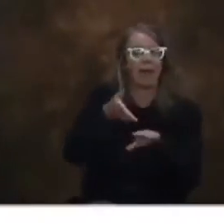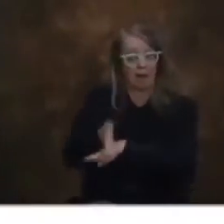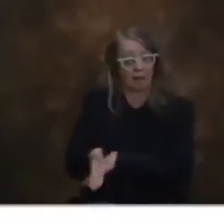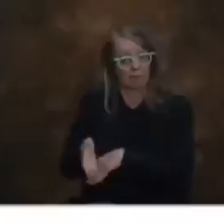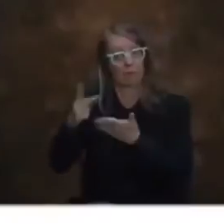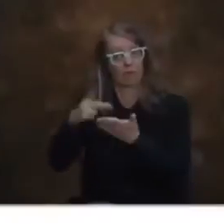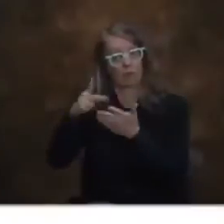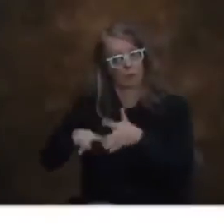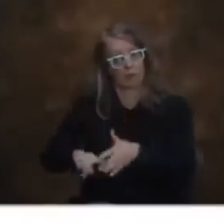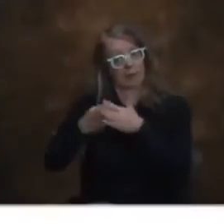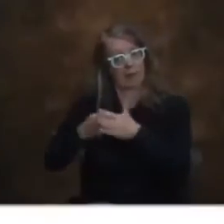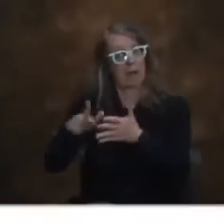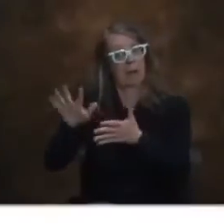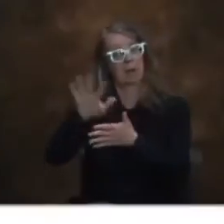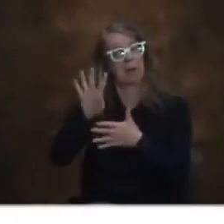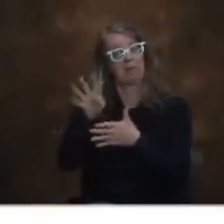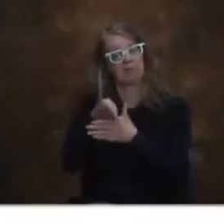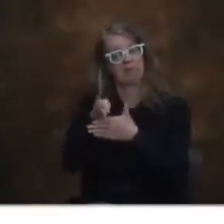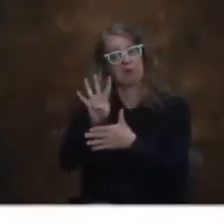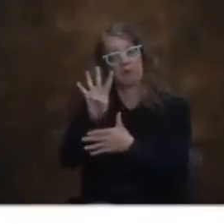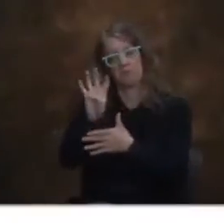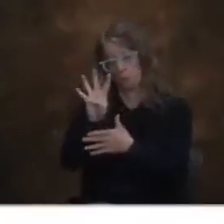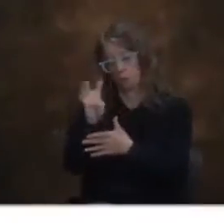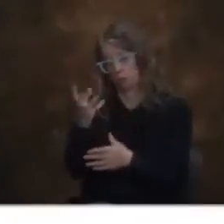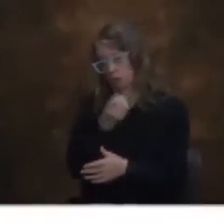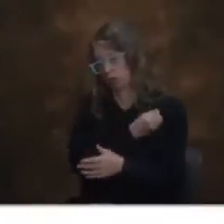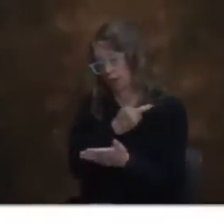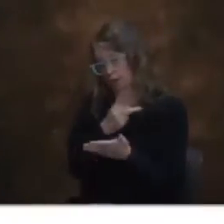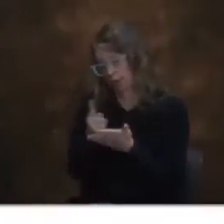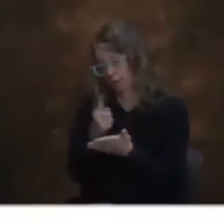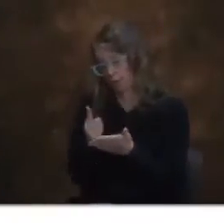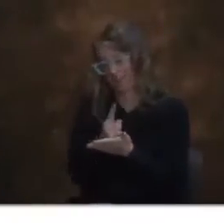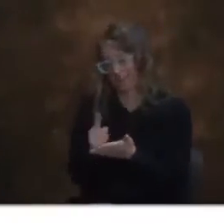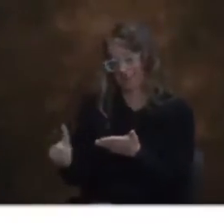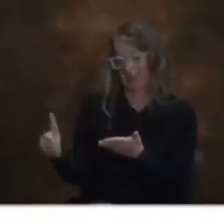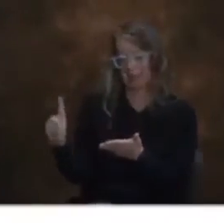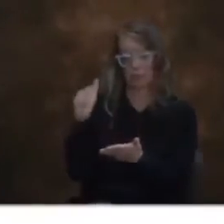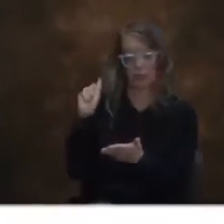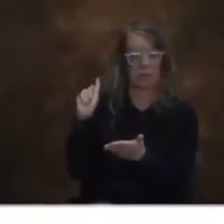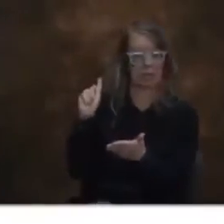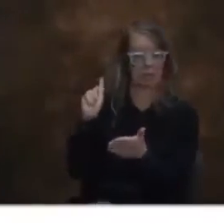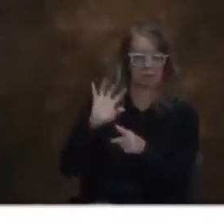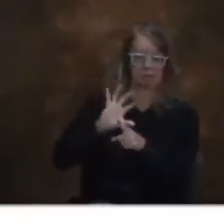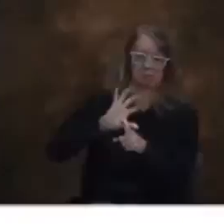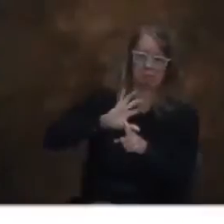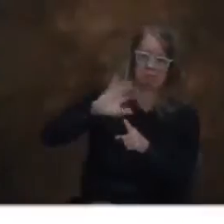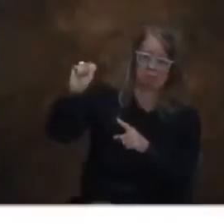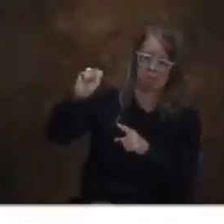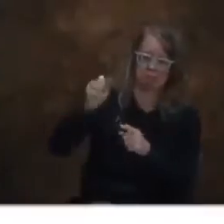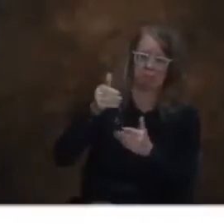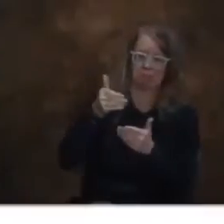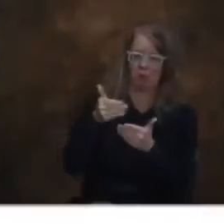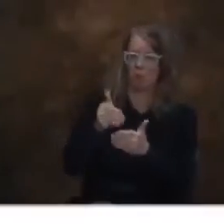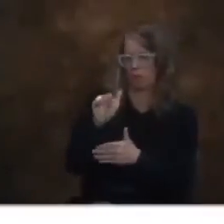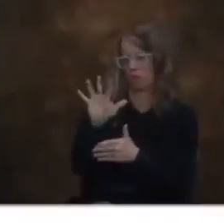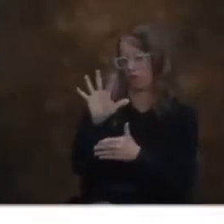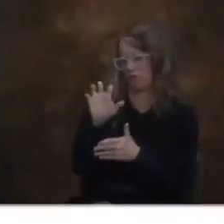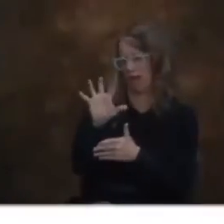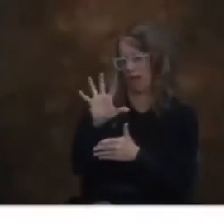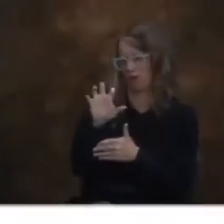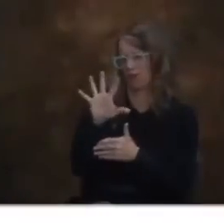un promedio de 400 dosis por semana y la semana pasada fue una semana excepcional en la que administramos casi